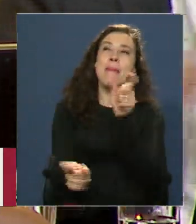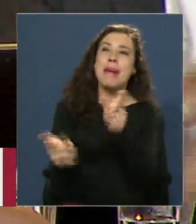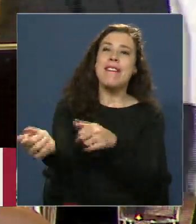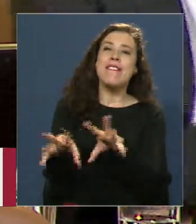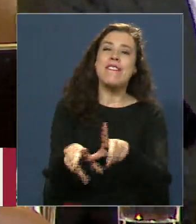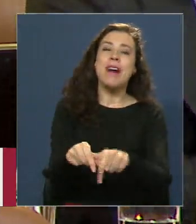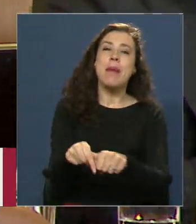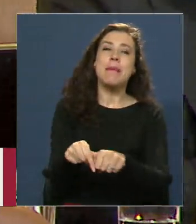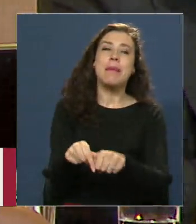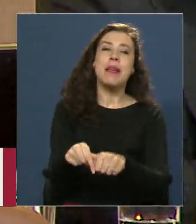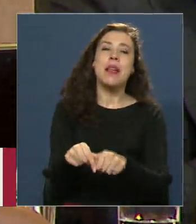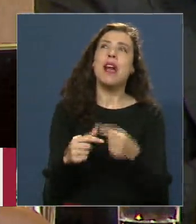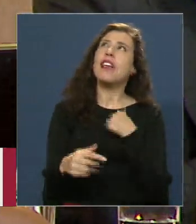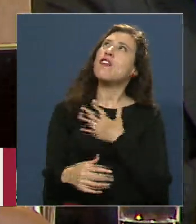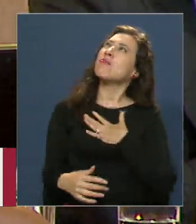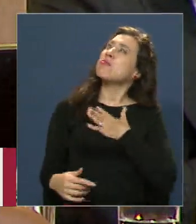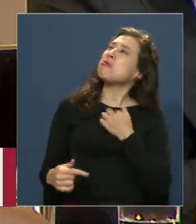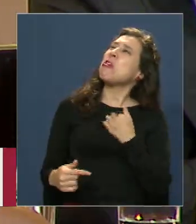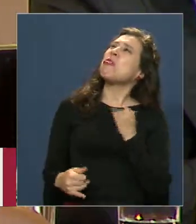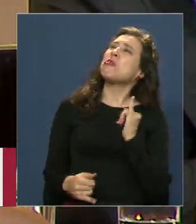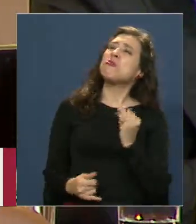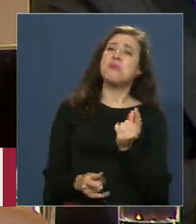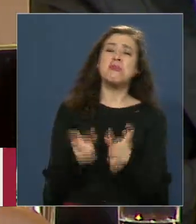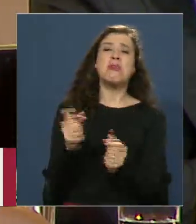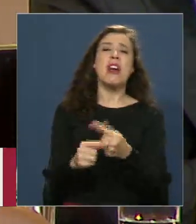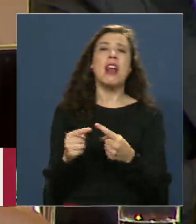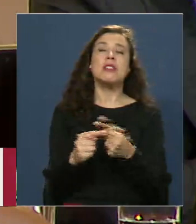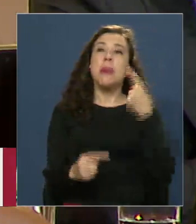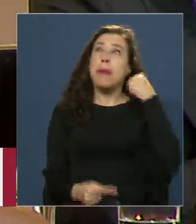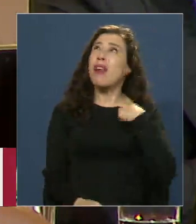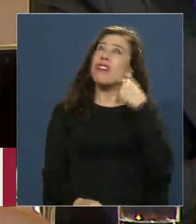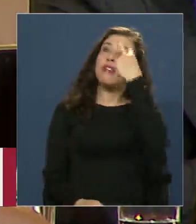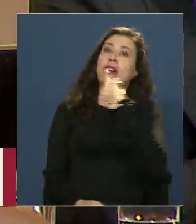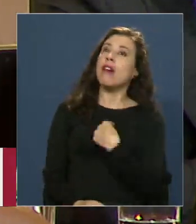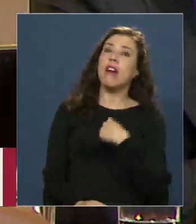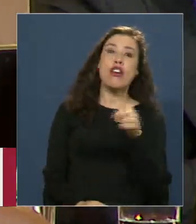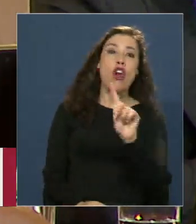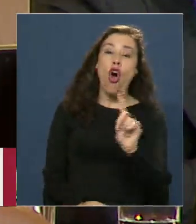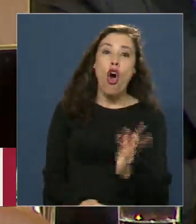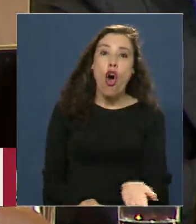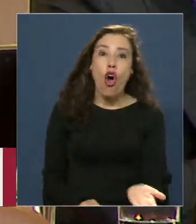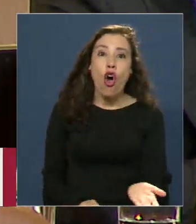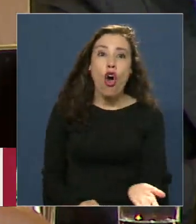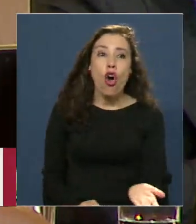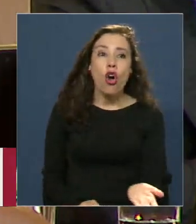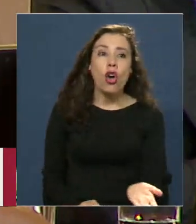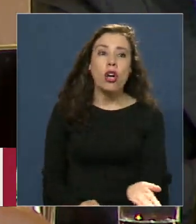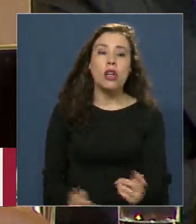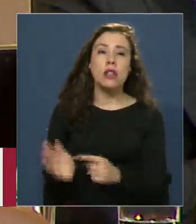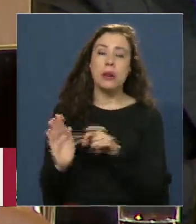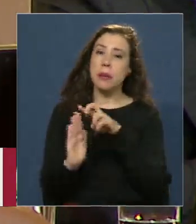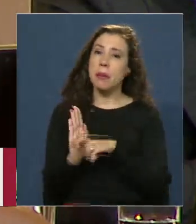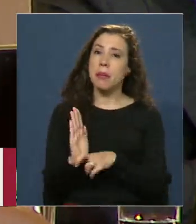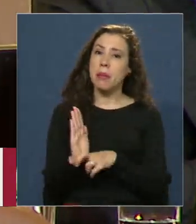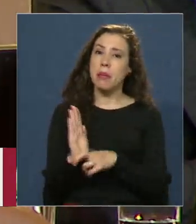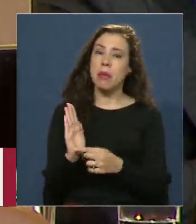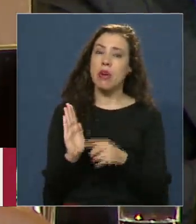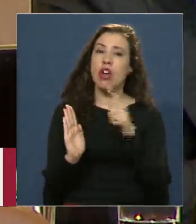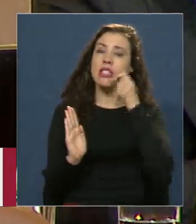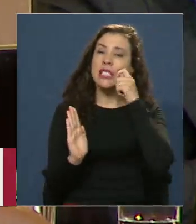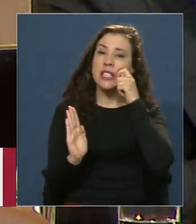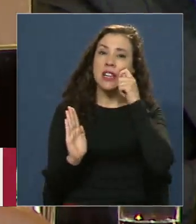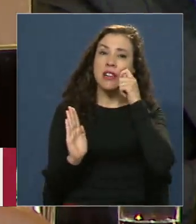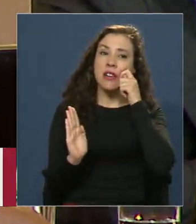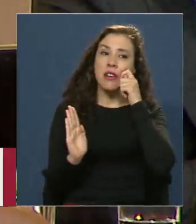que se autoperciben como de clase media, pero que de verdad no lo son. Este proyecto no significa bajo